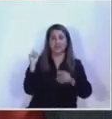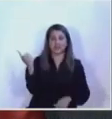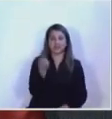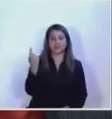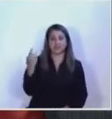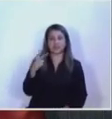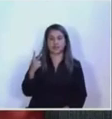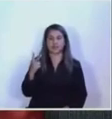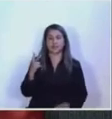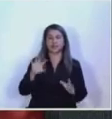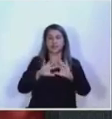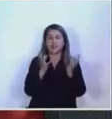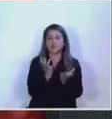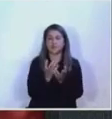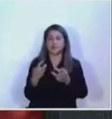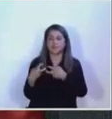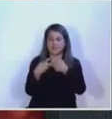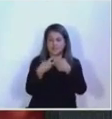del mundo sindical.